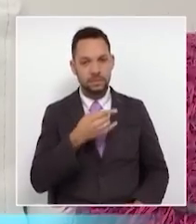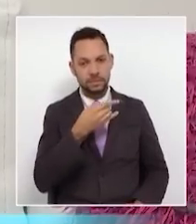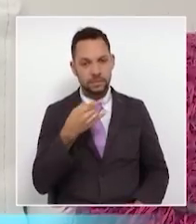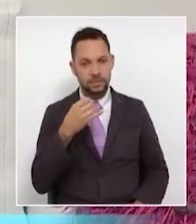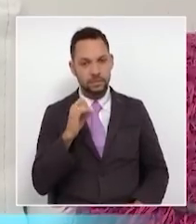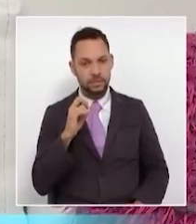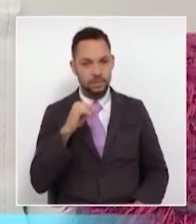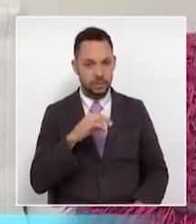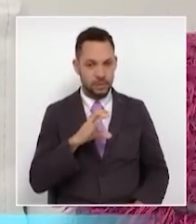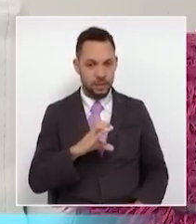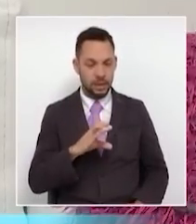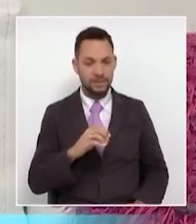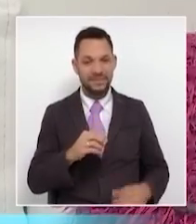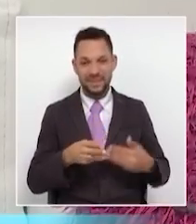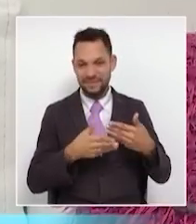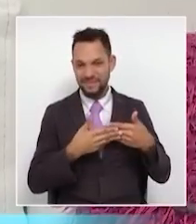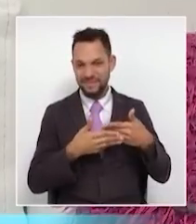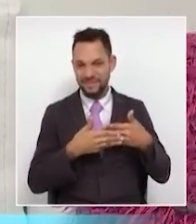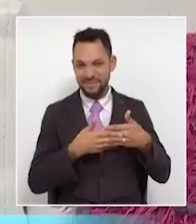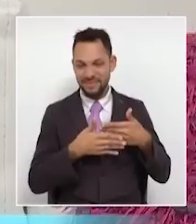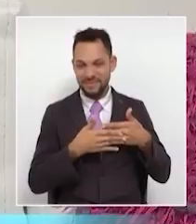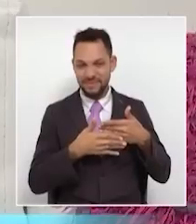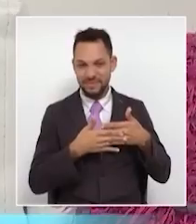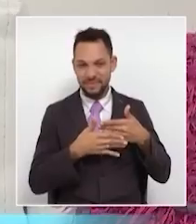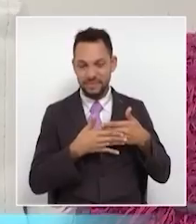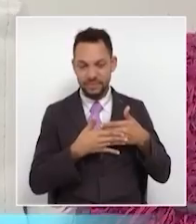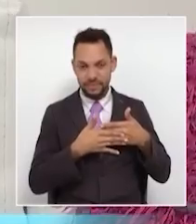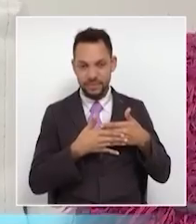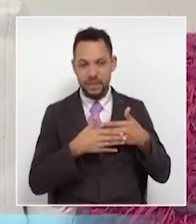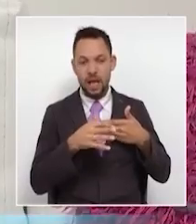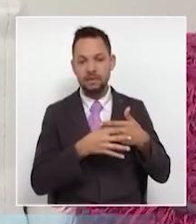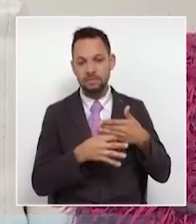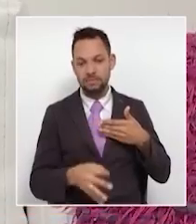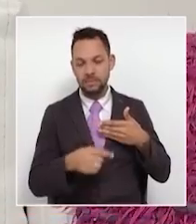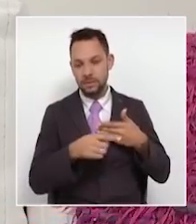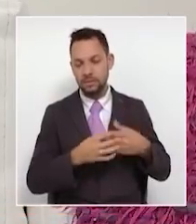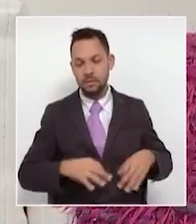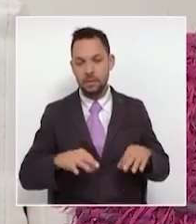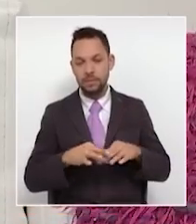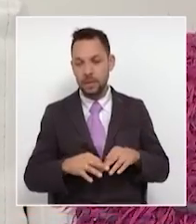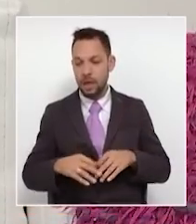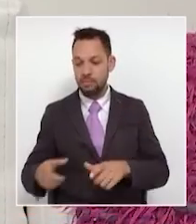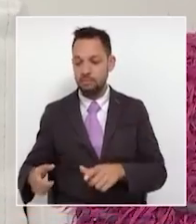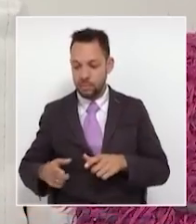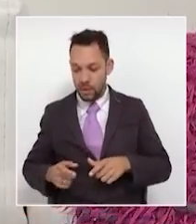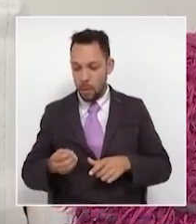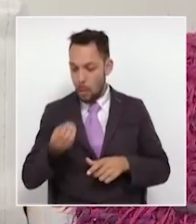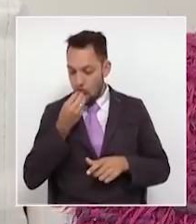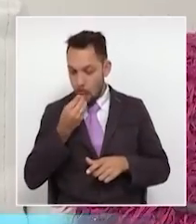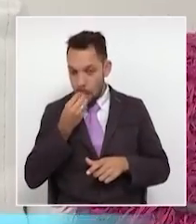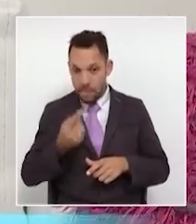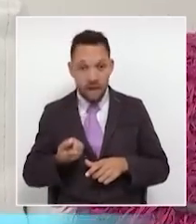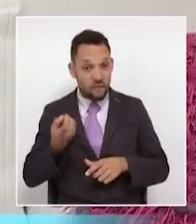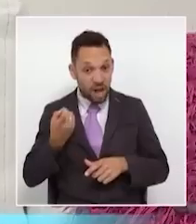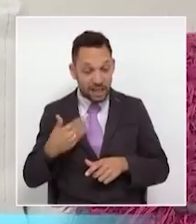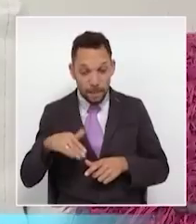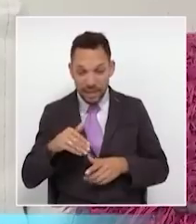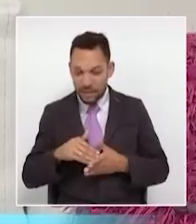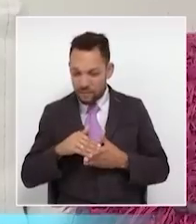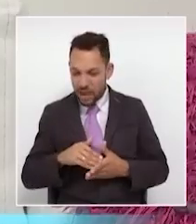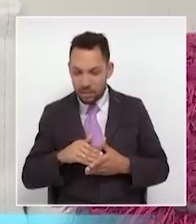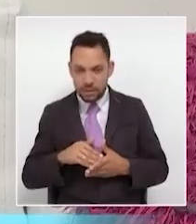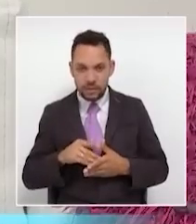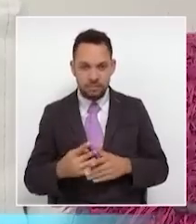que es una vitamina que se encuentra en muchos alimentos pero debido a la baja ingesta de alimentos de buena calidad